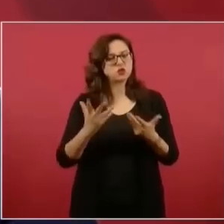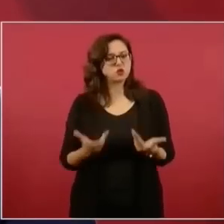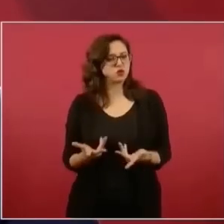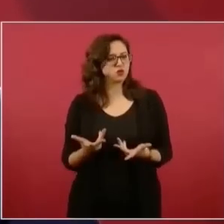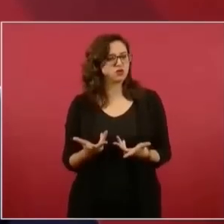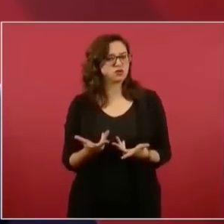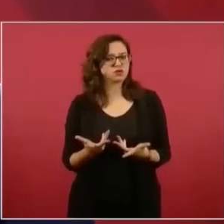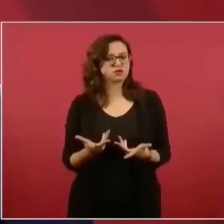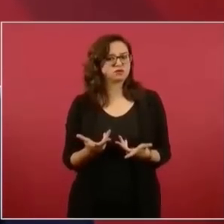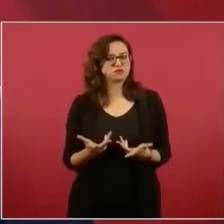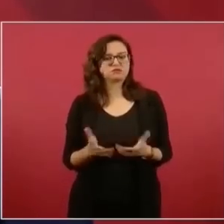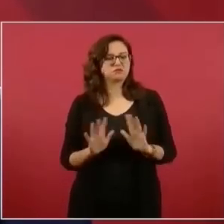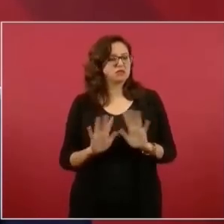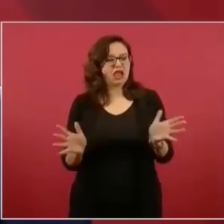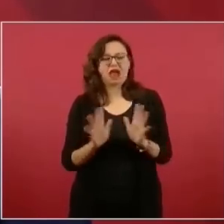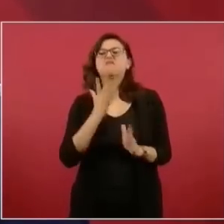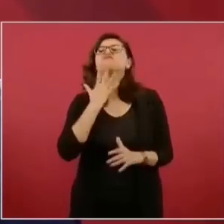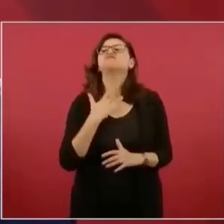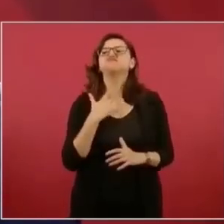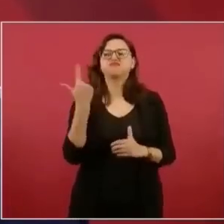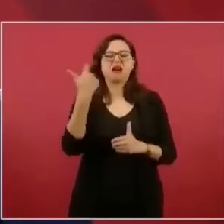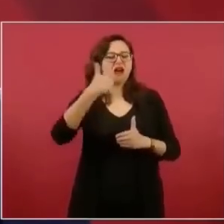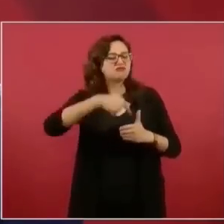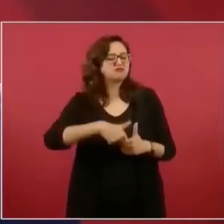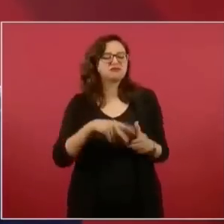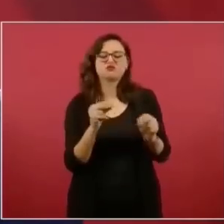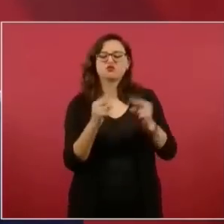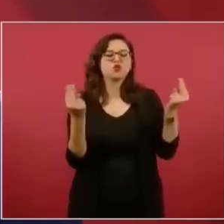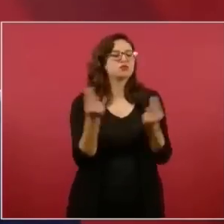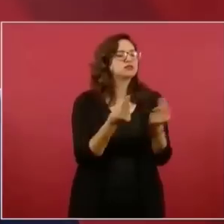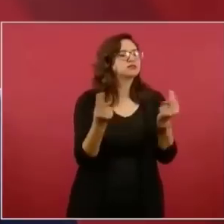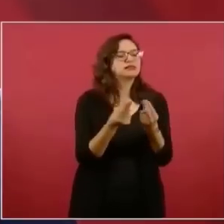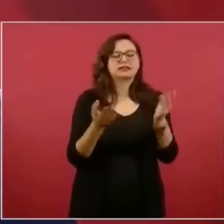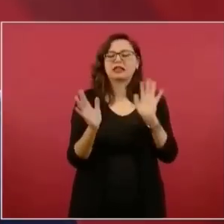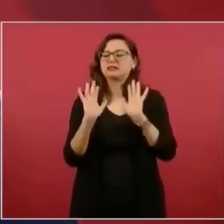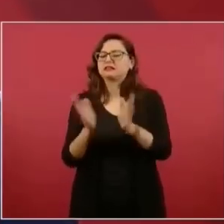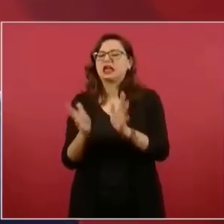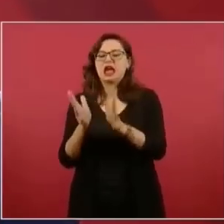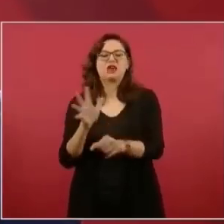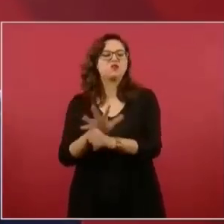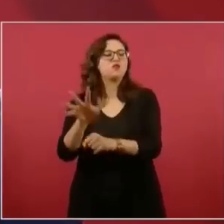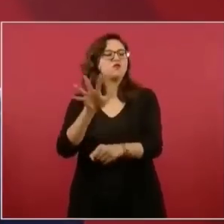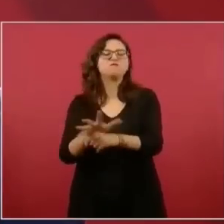de la refinación del petróleo, porque ya todo iba a ser eléctrico.